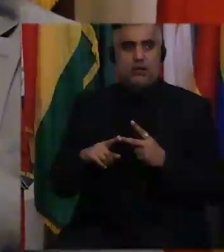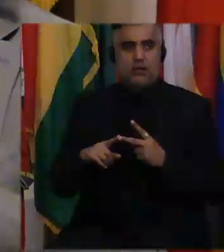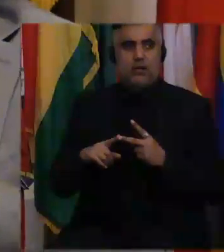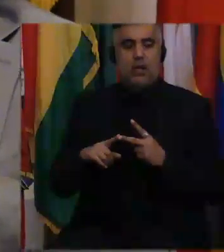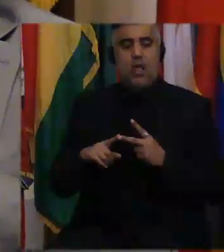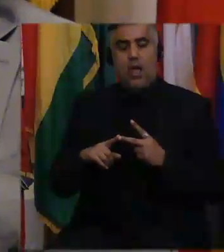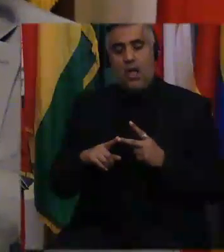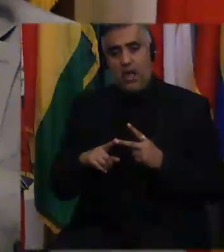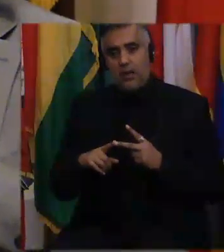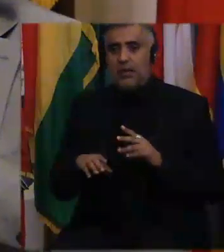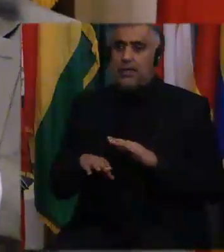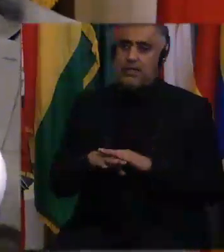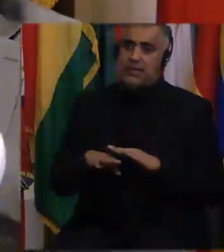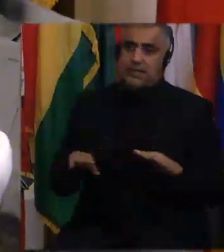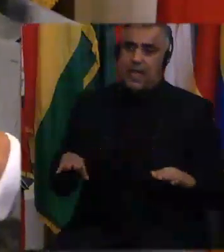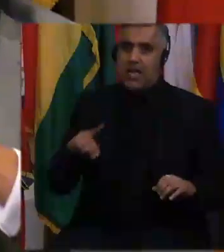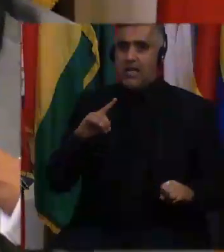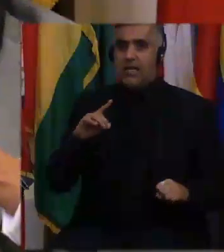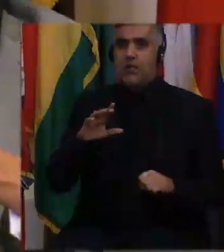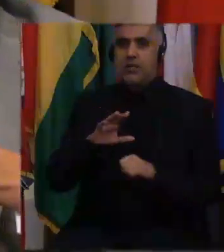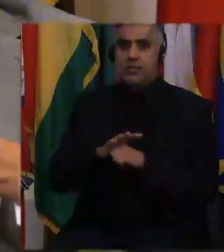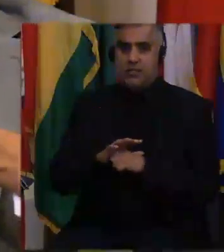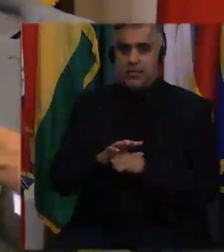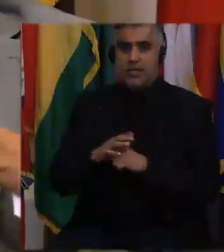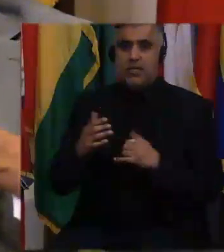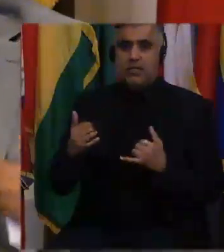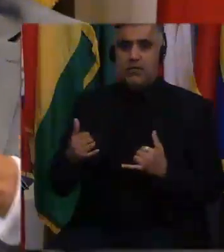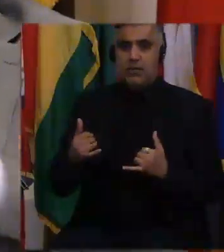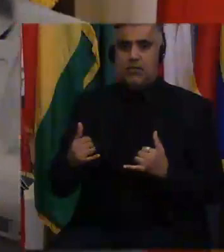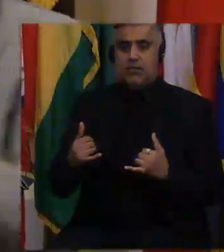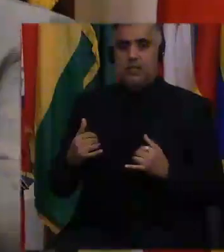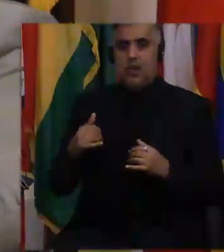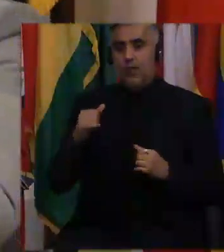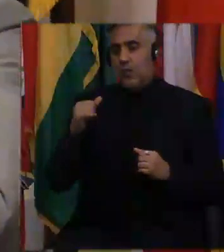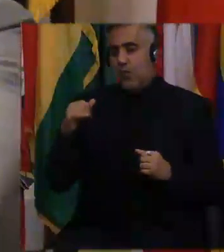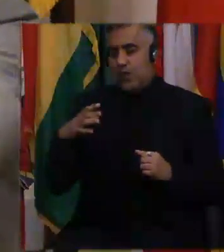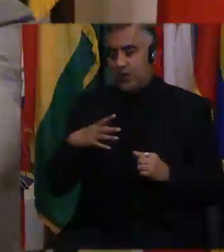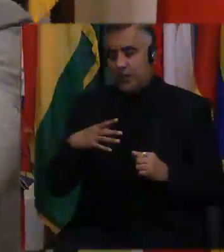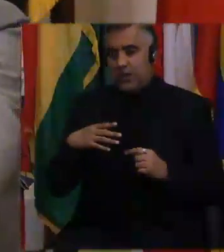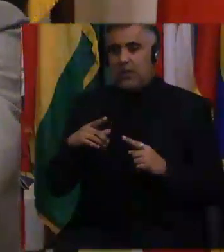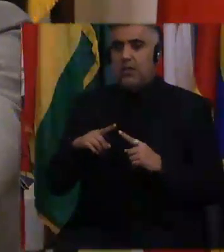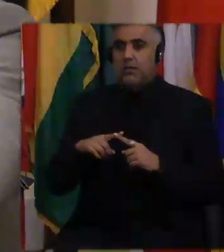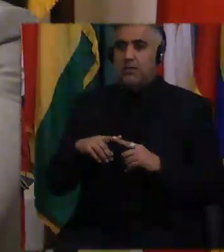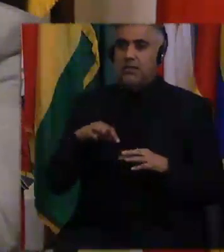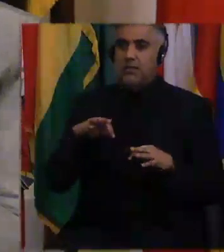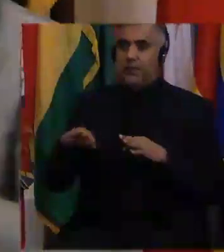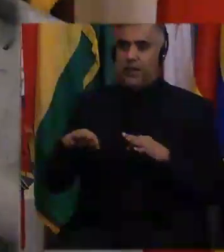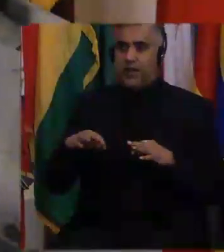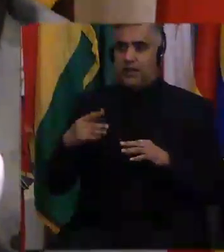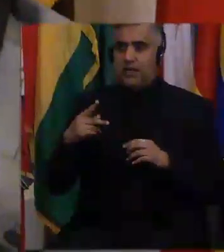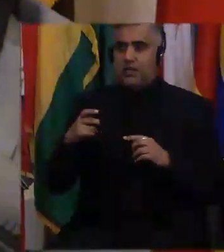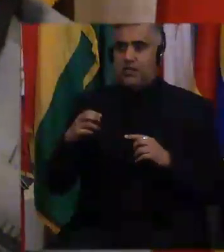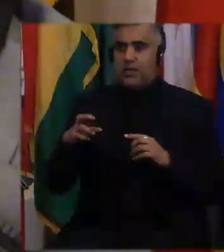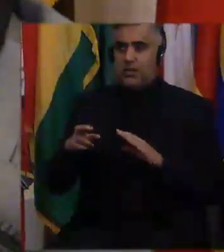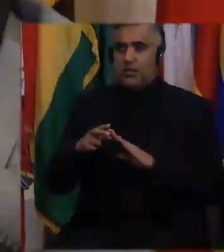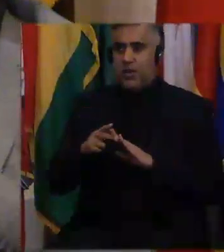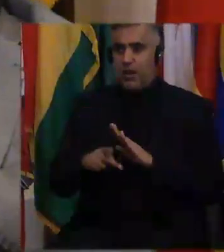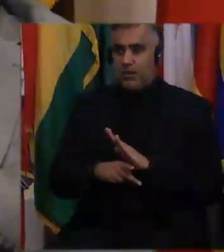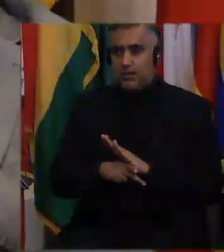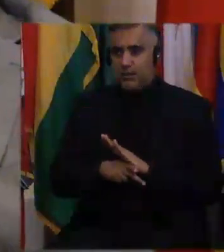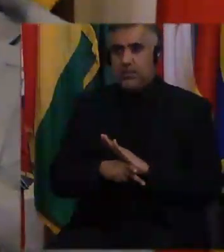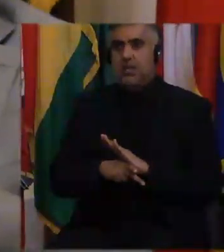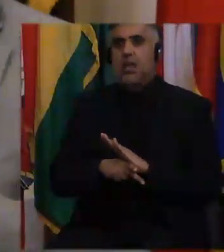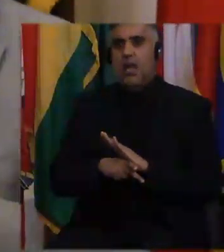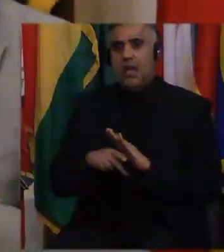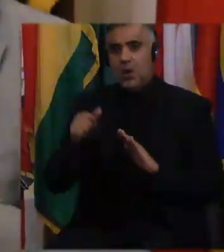garantiza la presencia de la mujer en la definición de las propias políticas sobre género y de protección a las mujeres, pero también prevé